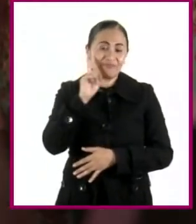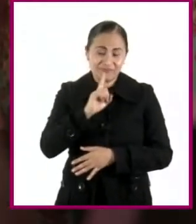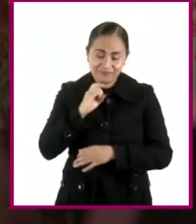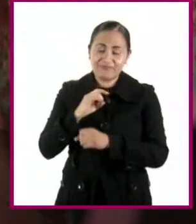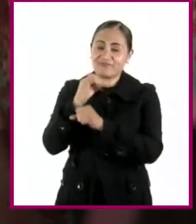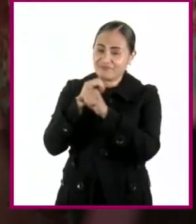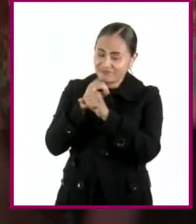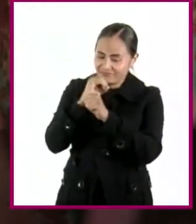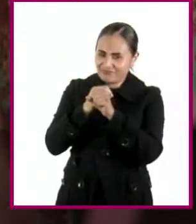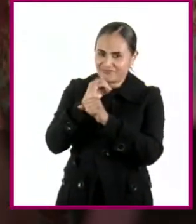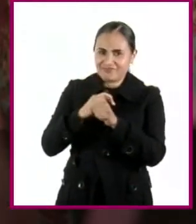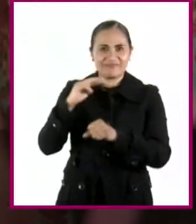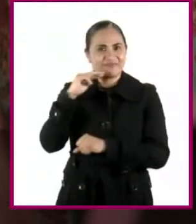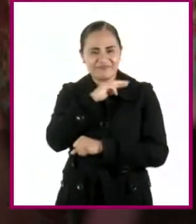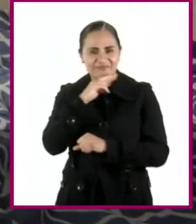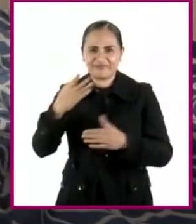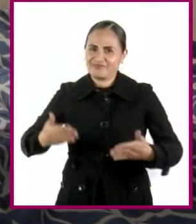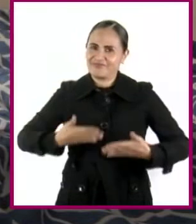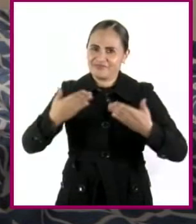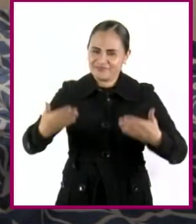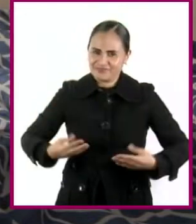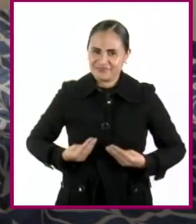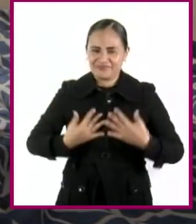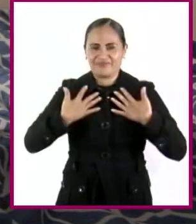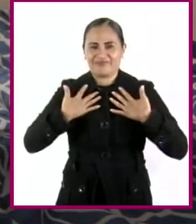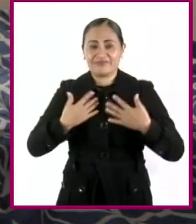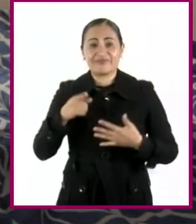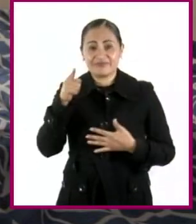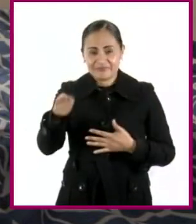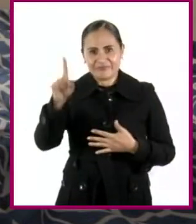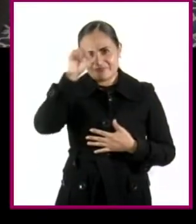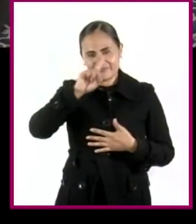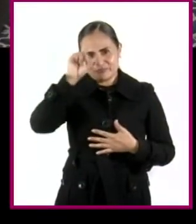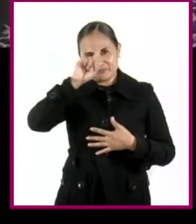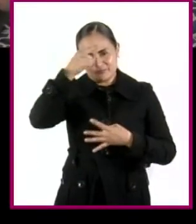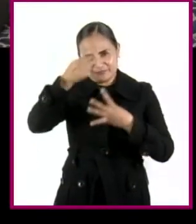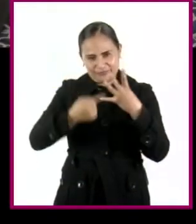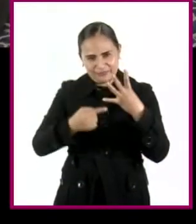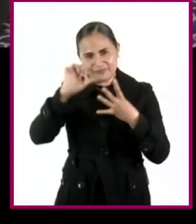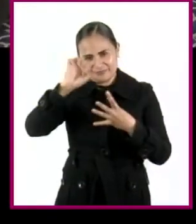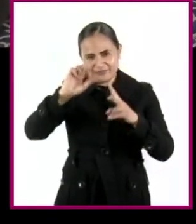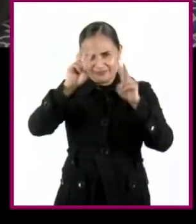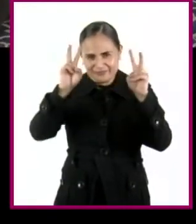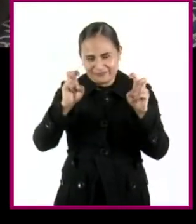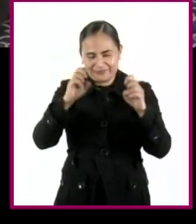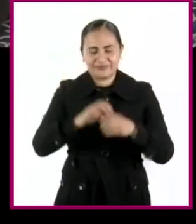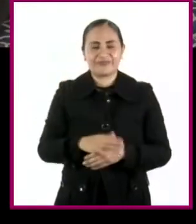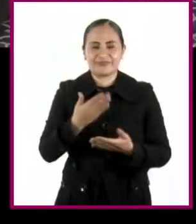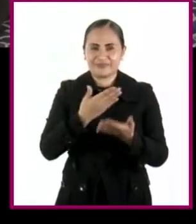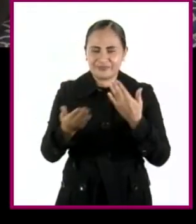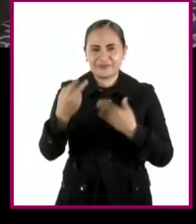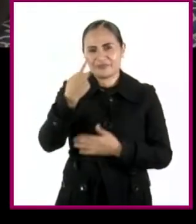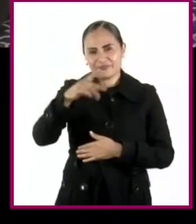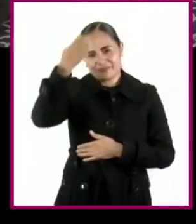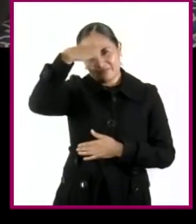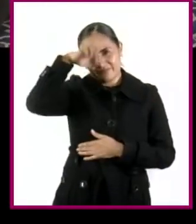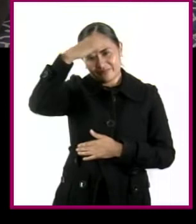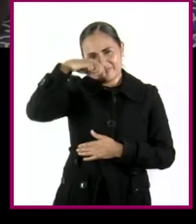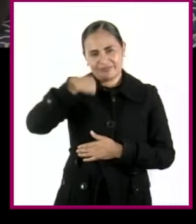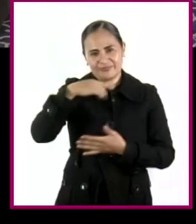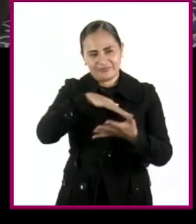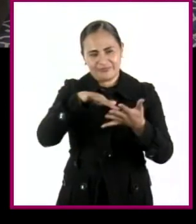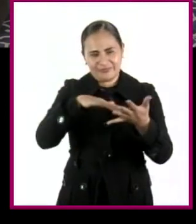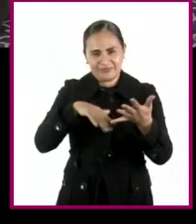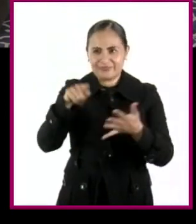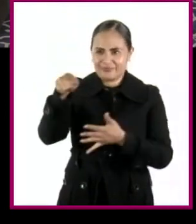investigadora rápida y animosa. Fue ella quien nos lo recomendó. Ahora voy a leer su experiencia mientras nuestro